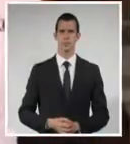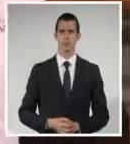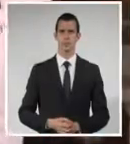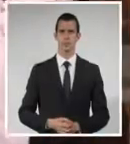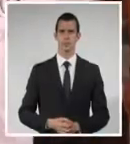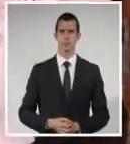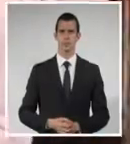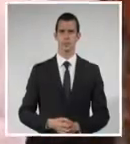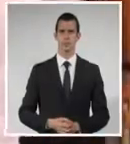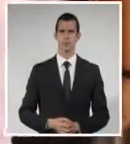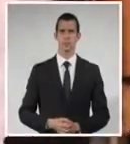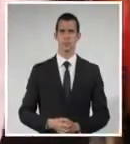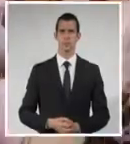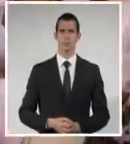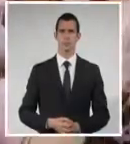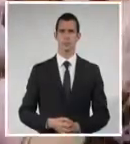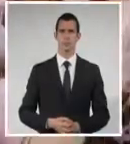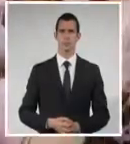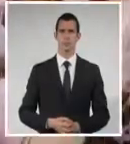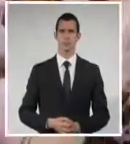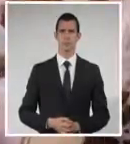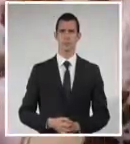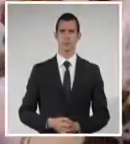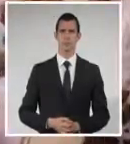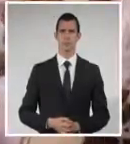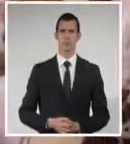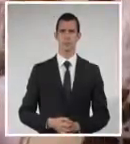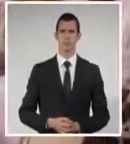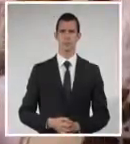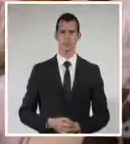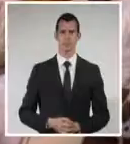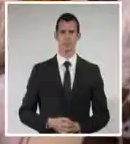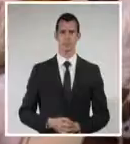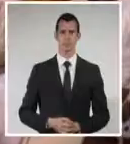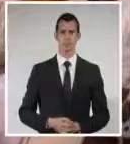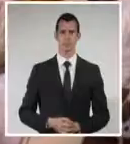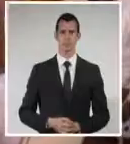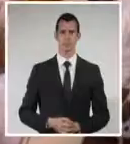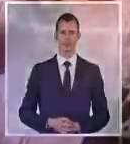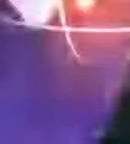Verdesie, Joan Bárcena y Gianni López Brito, Sistema Informativo de la Televisión Cubana.